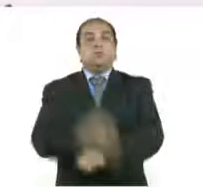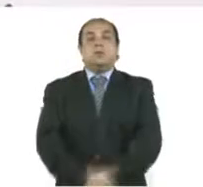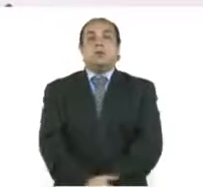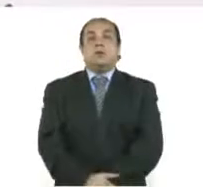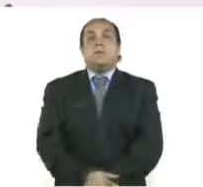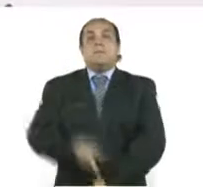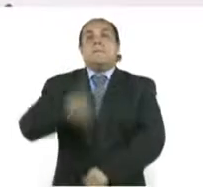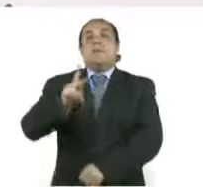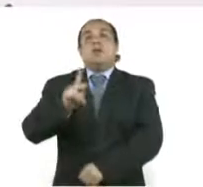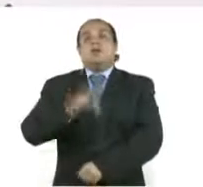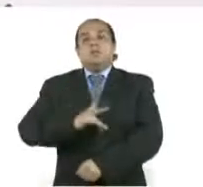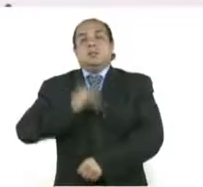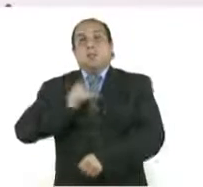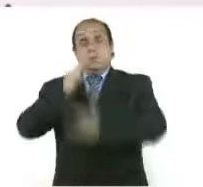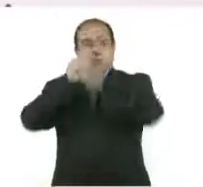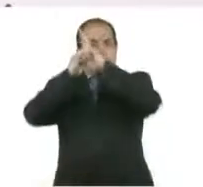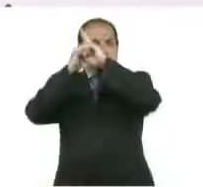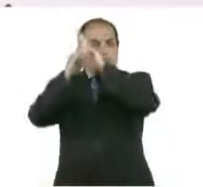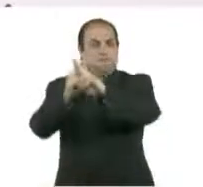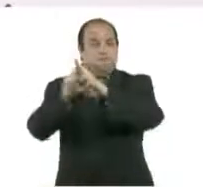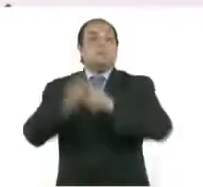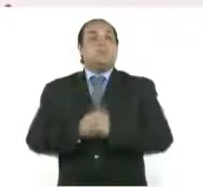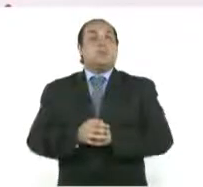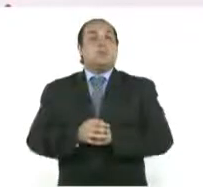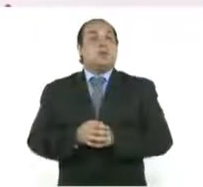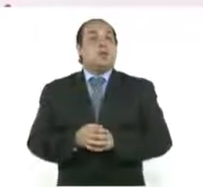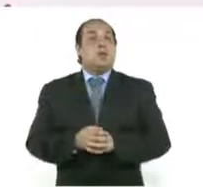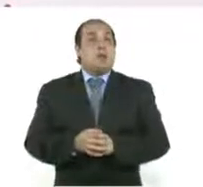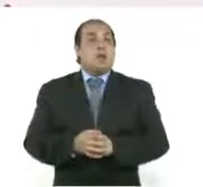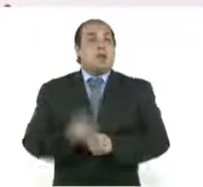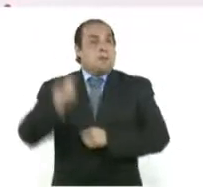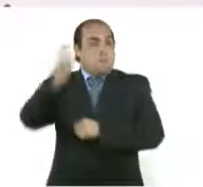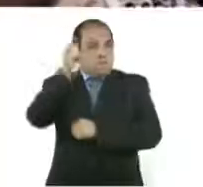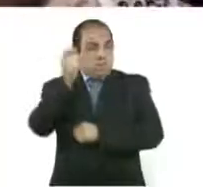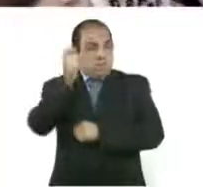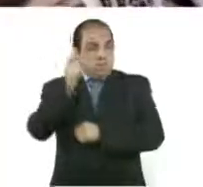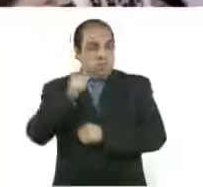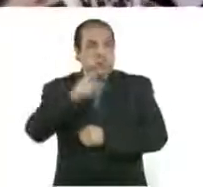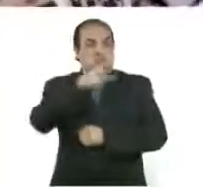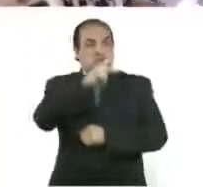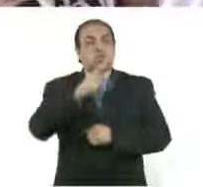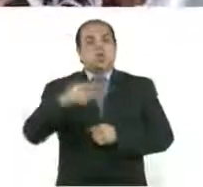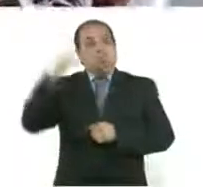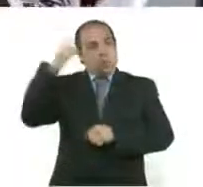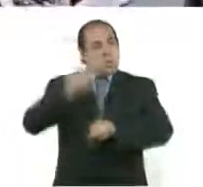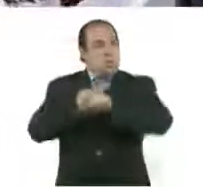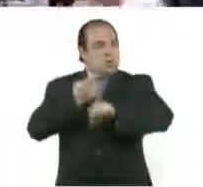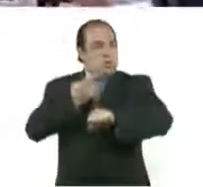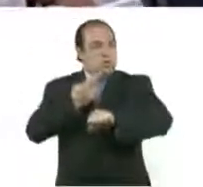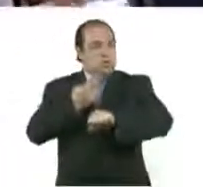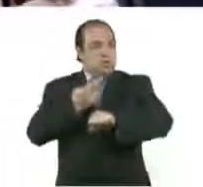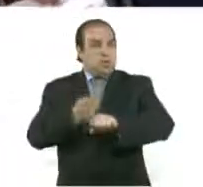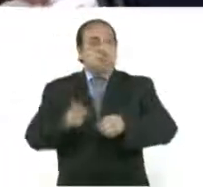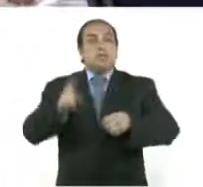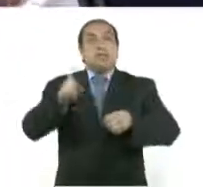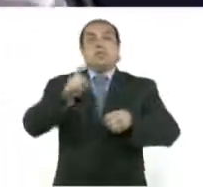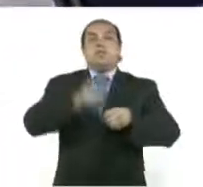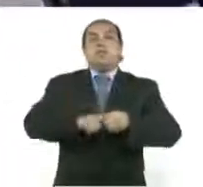Pero nos sentimos muy honrados de que la pensión para adultos mayores suma ya